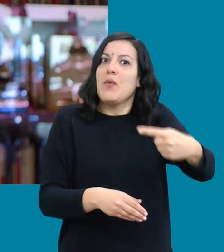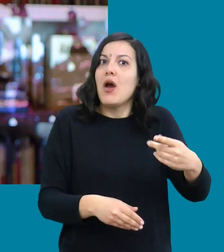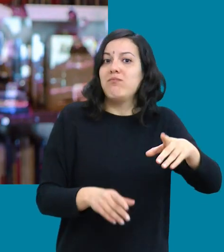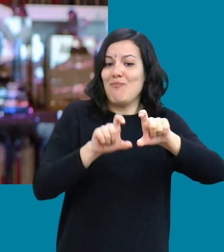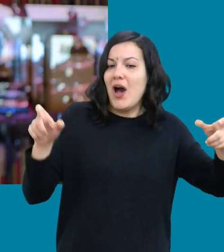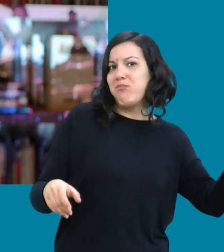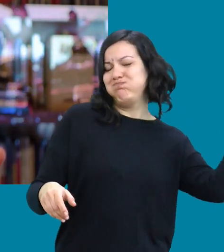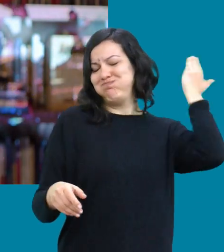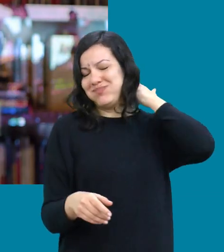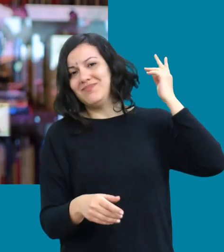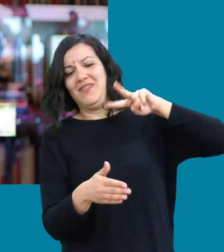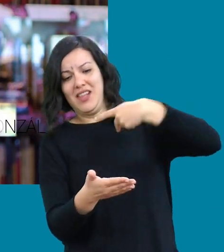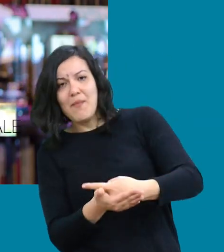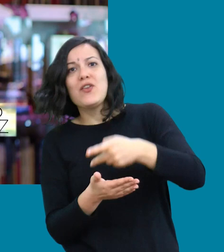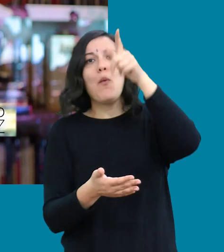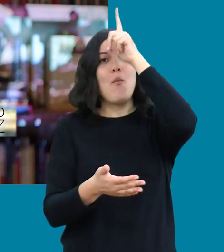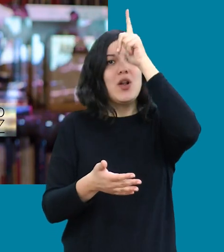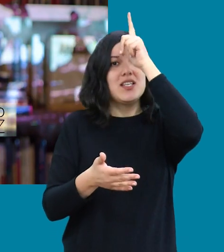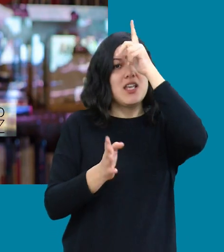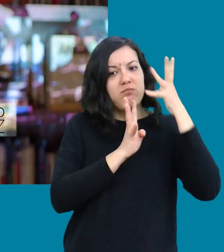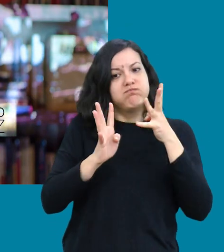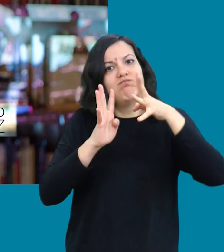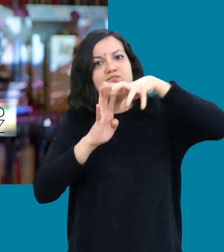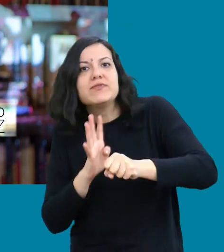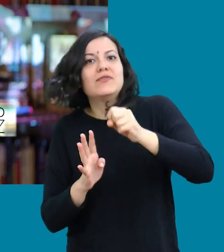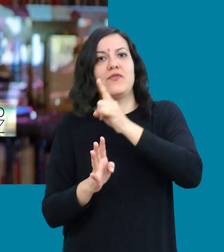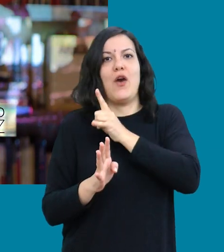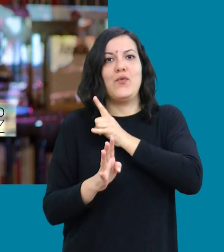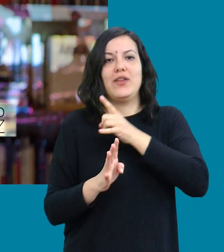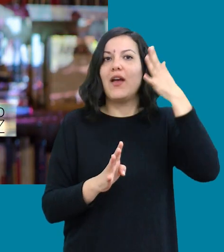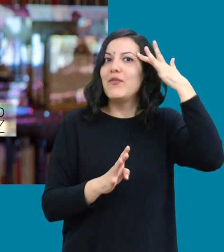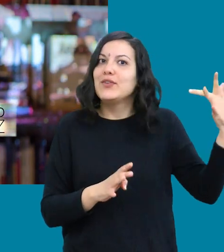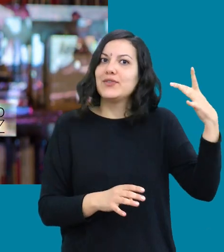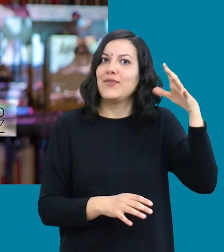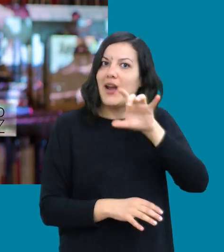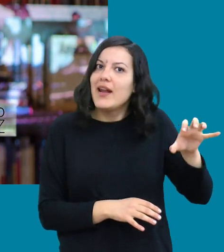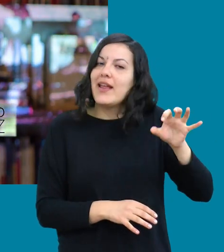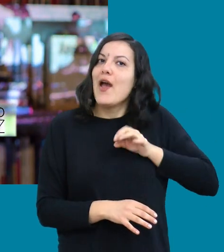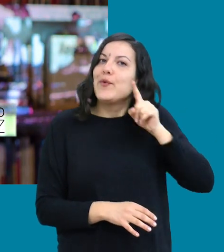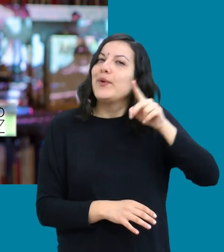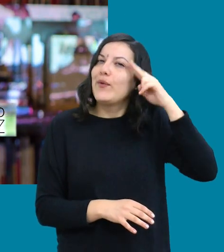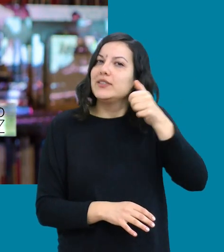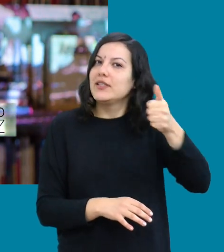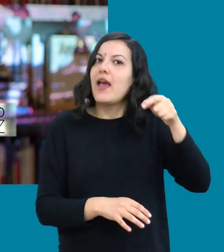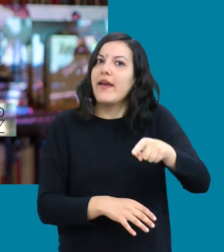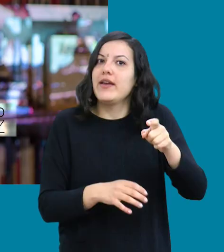me desmayó cuando entró la policía a la Facultad de Filosofía y Letras en el año 66. Ahí percibí lo que